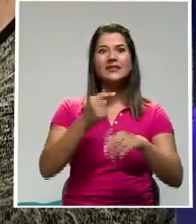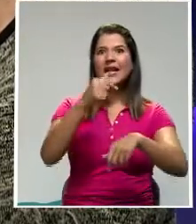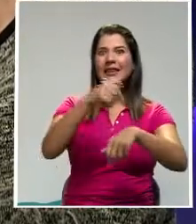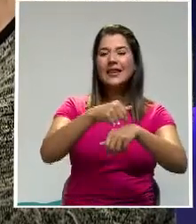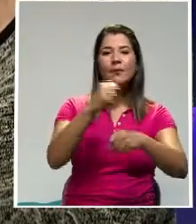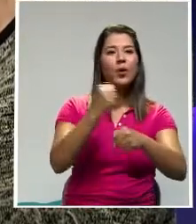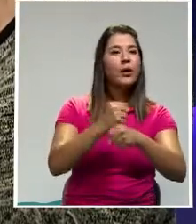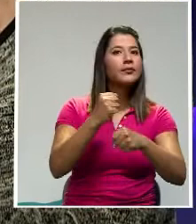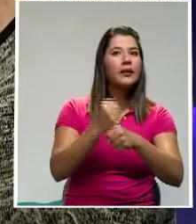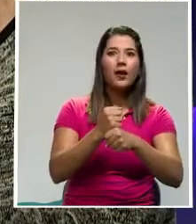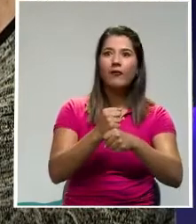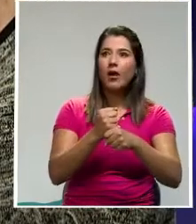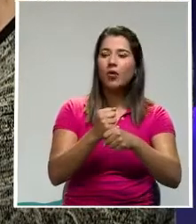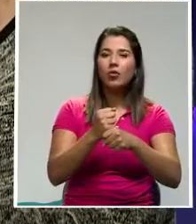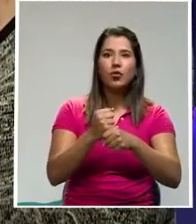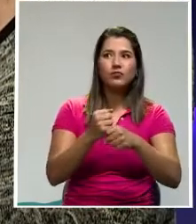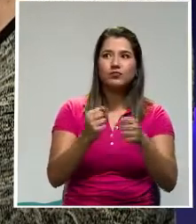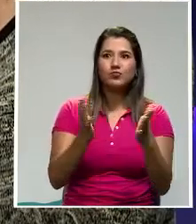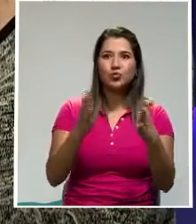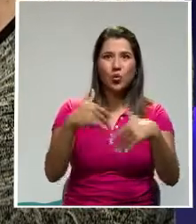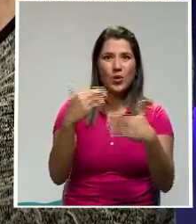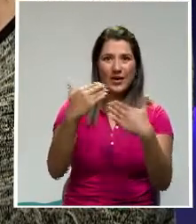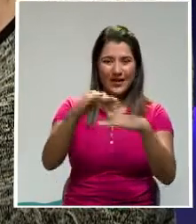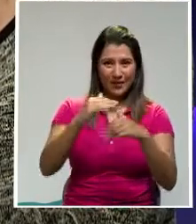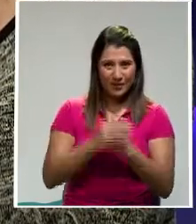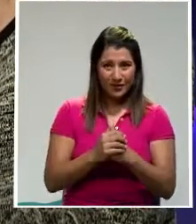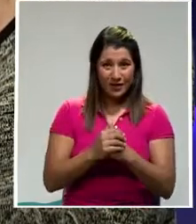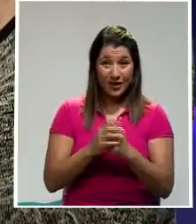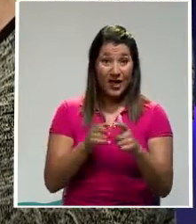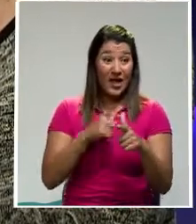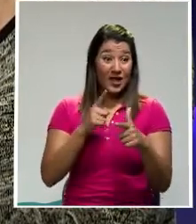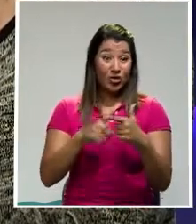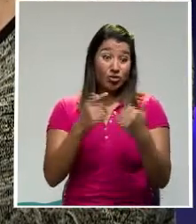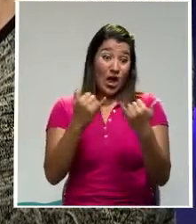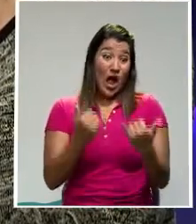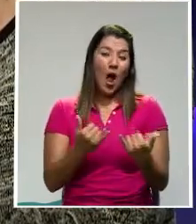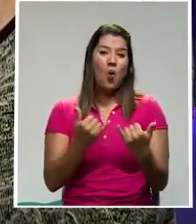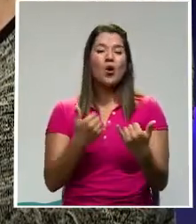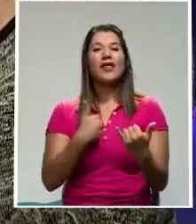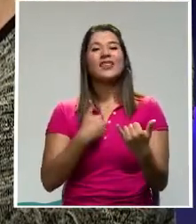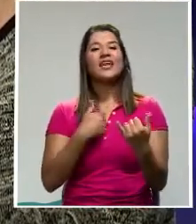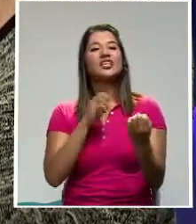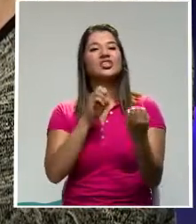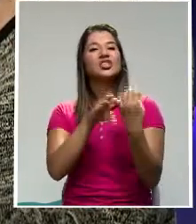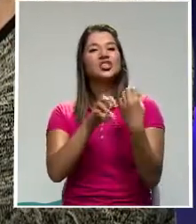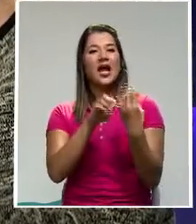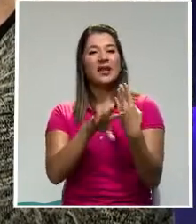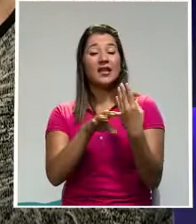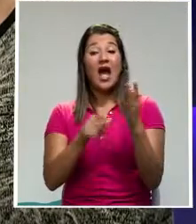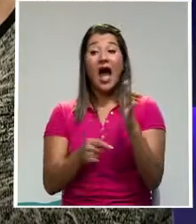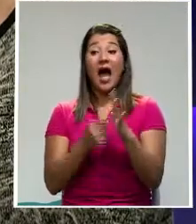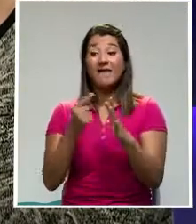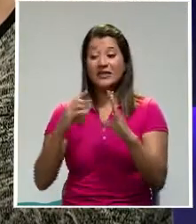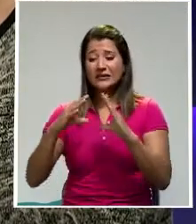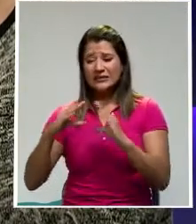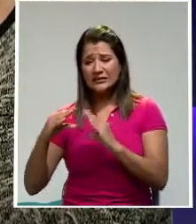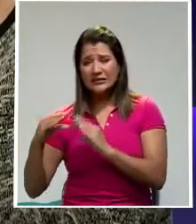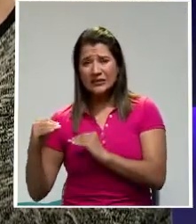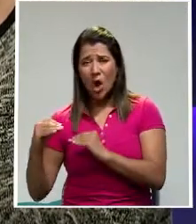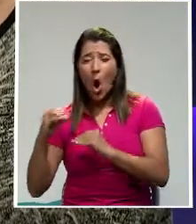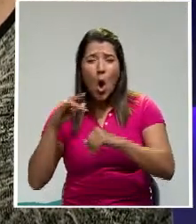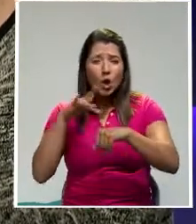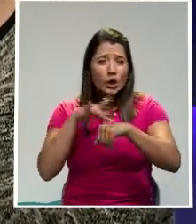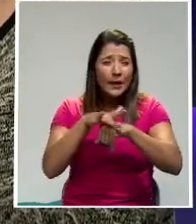que hay un invento que se llama chat, y el chat laboral, uno está muy tarde en la noche o muy temprano